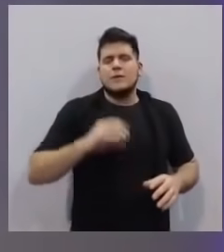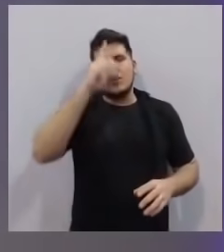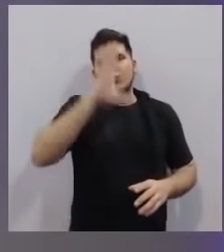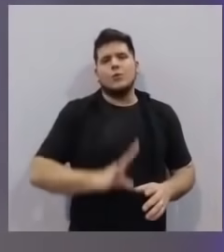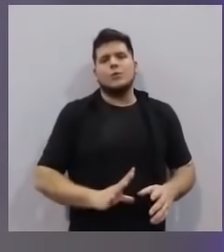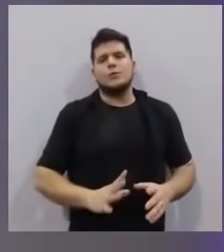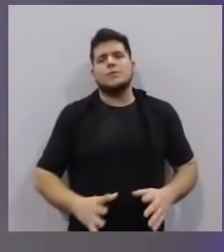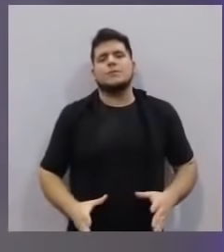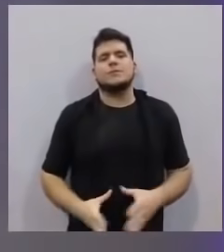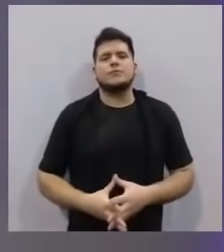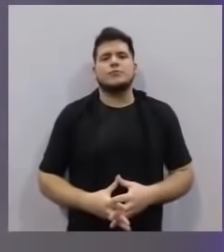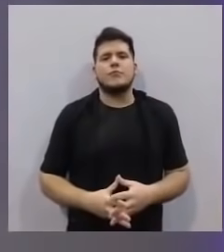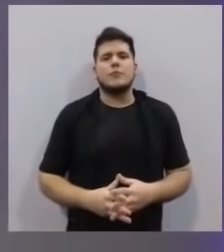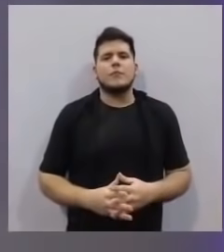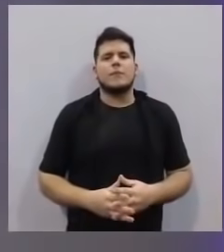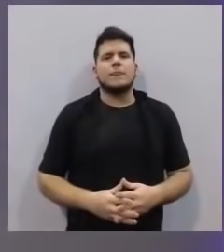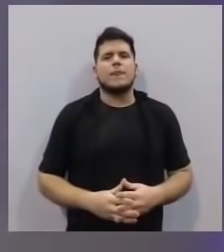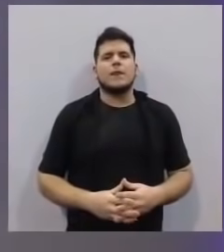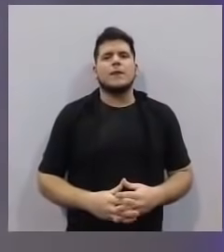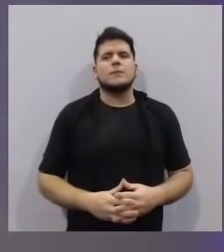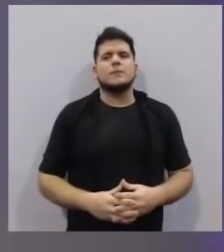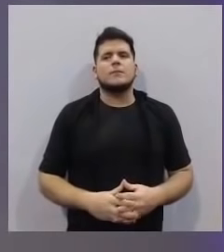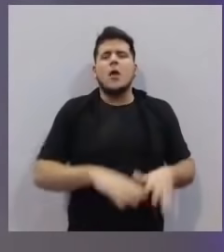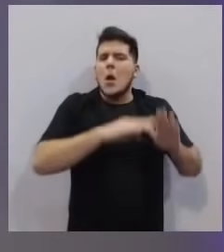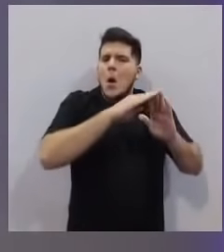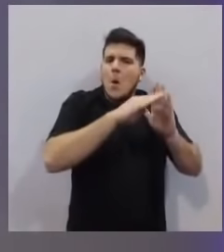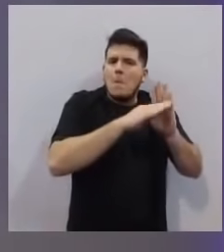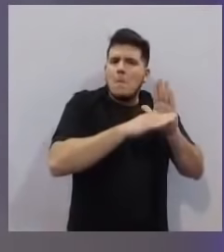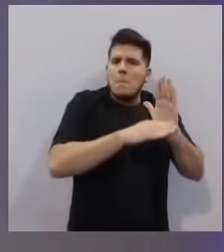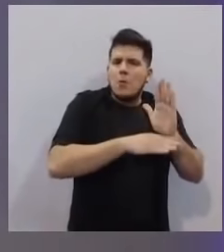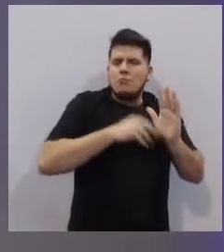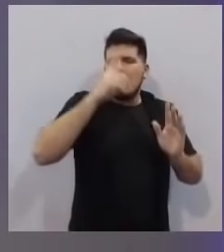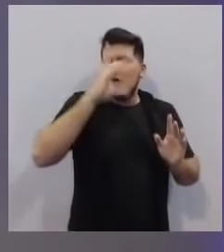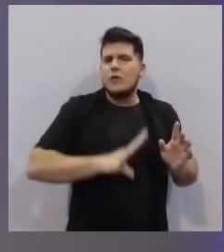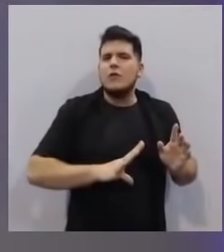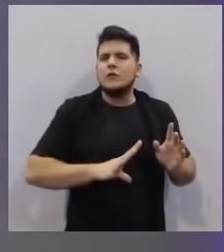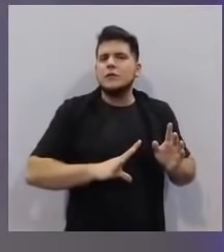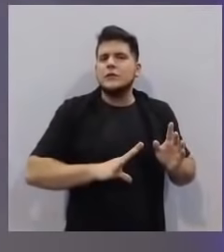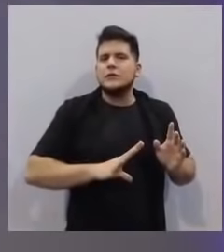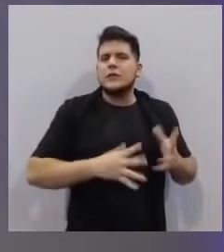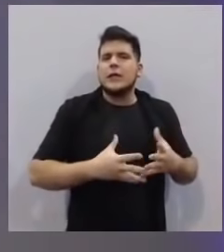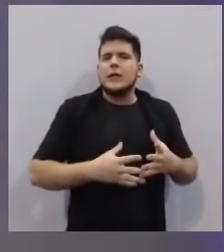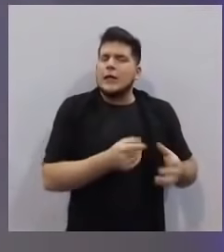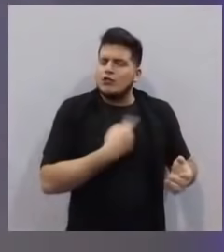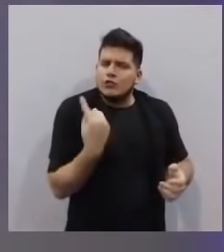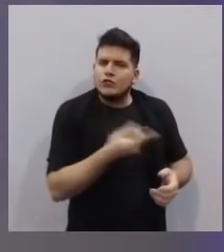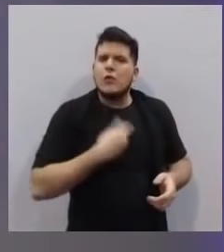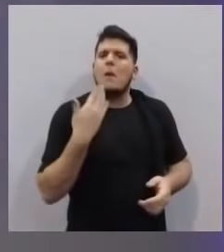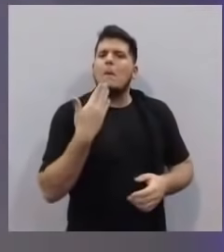siempre el señor va a estar bendiciendo a sus hijos que dios abra nuestra mente